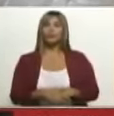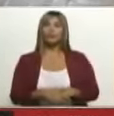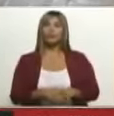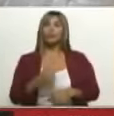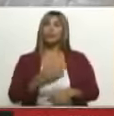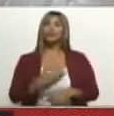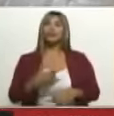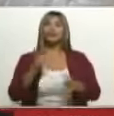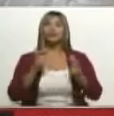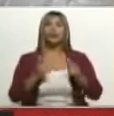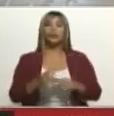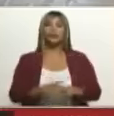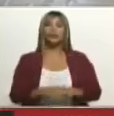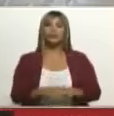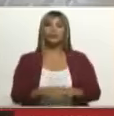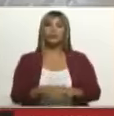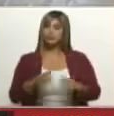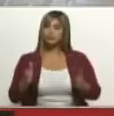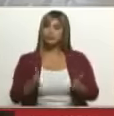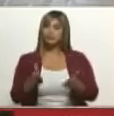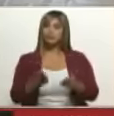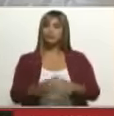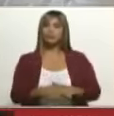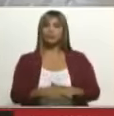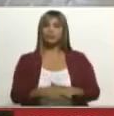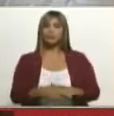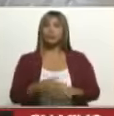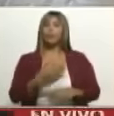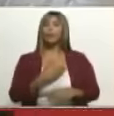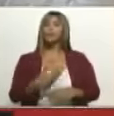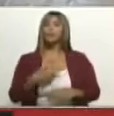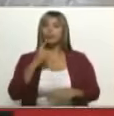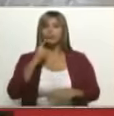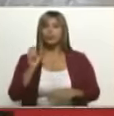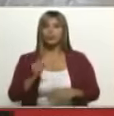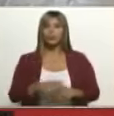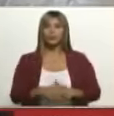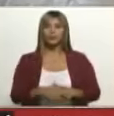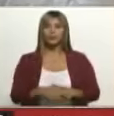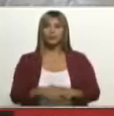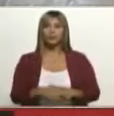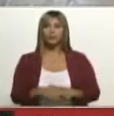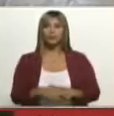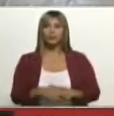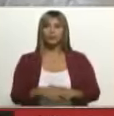Hugo Chávez, reimpulsada por nuestro presidente Nicolás Maduro Moro.